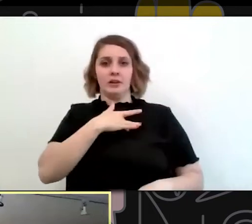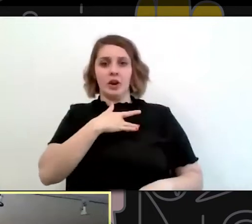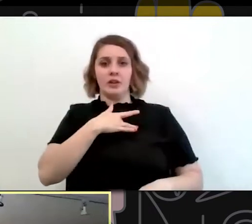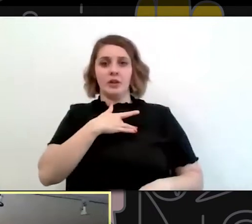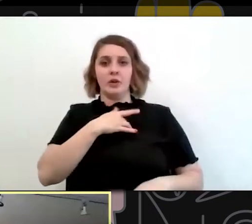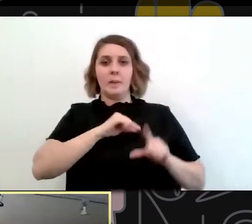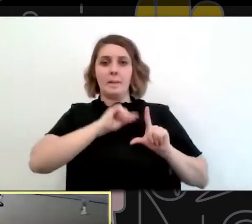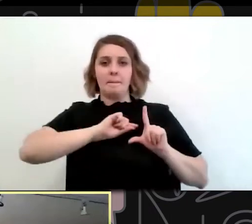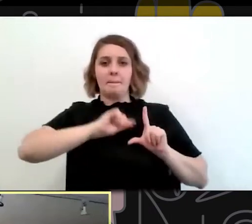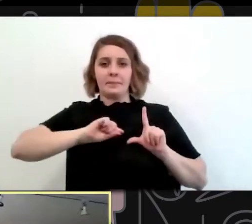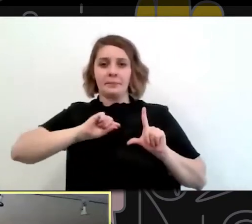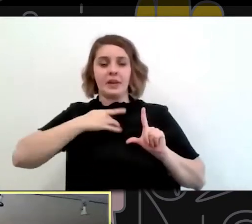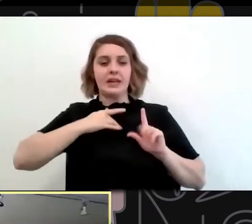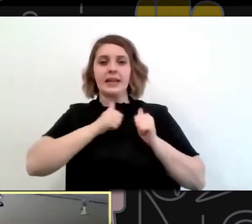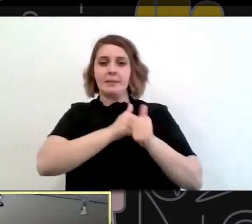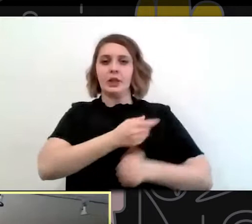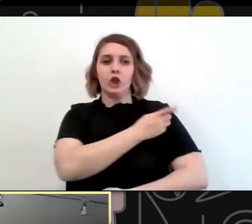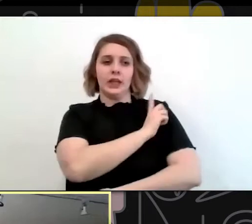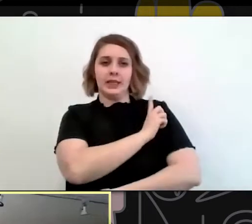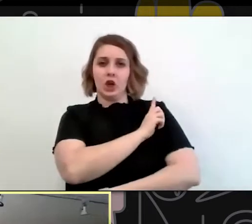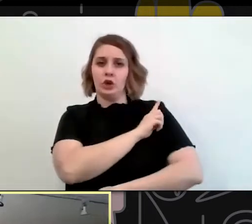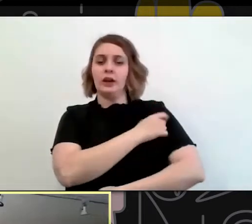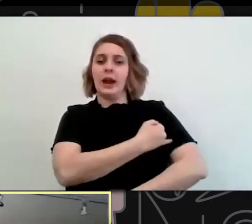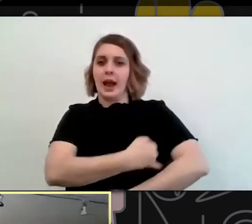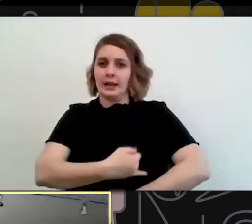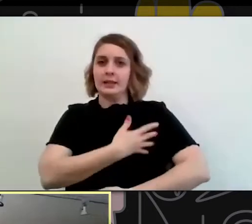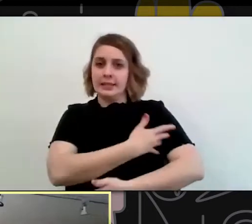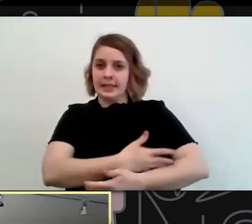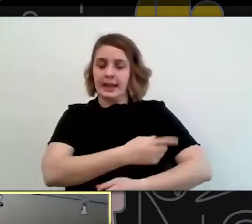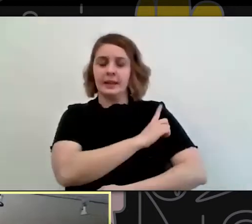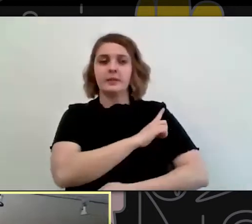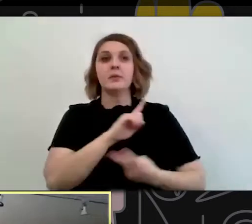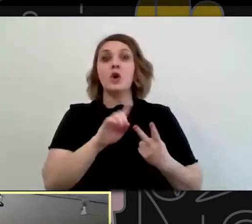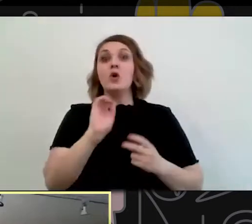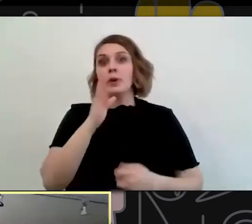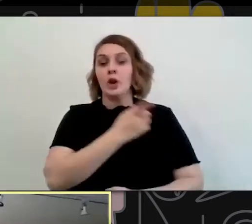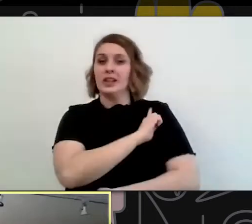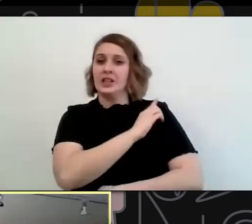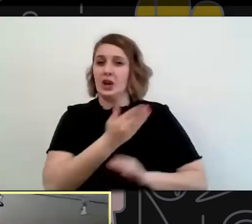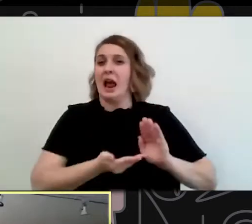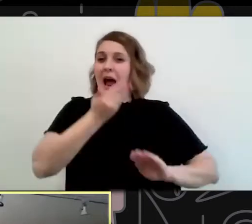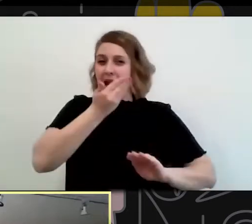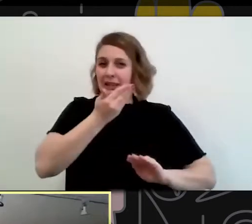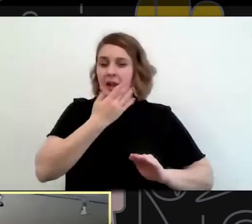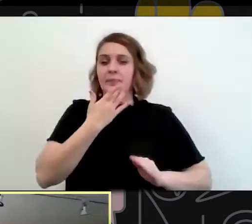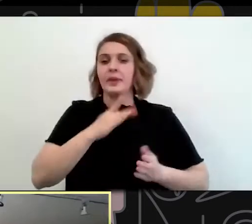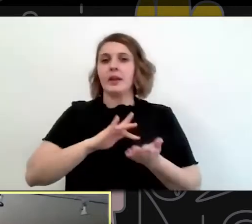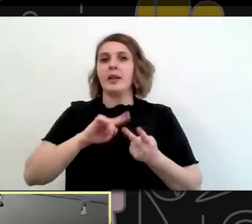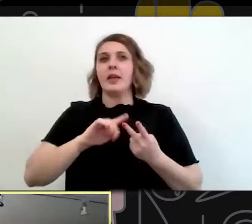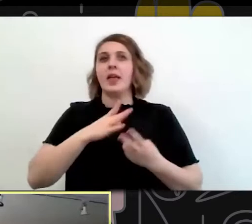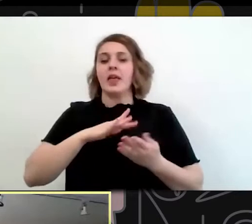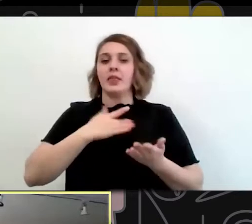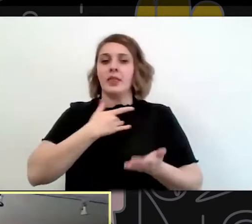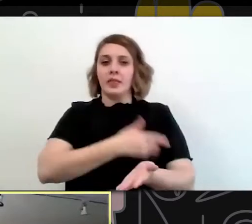medida y el seguimiento de la tensión arterial, bueno, la hipertensión arterial, la diabetes y